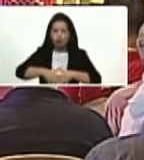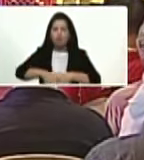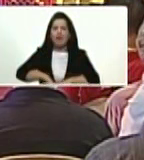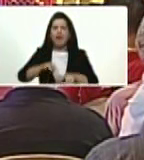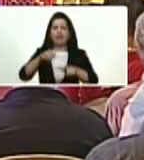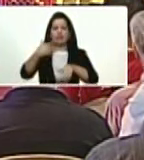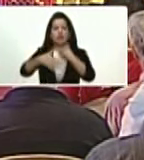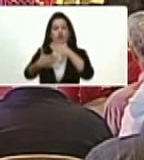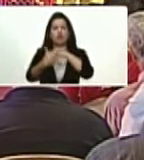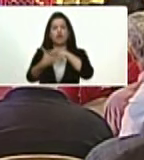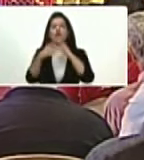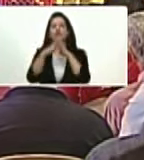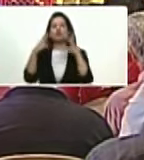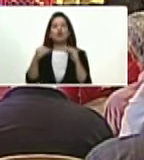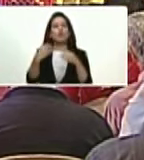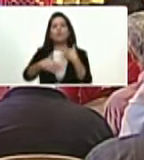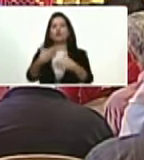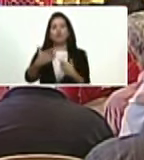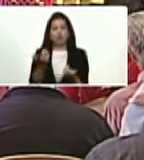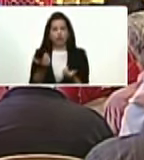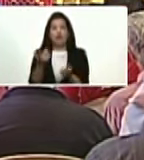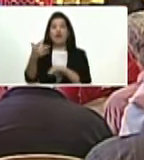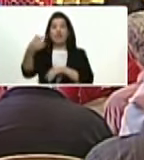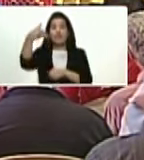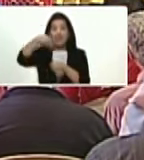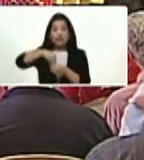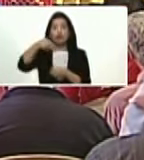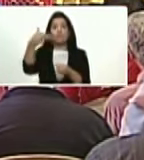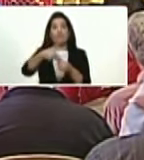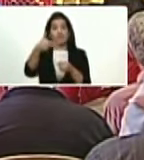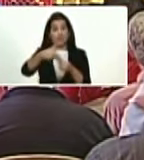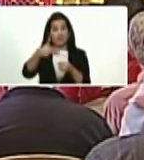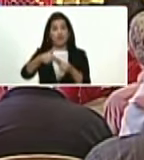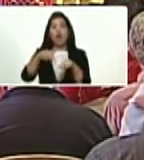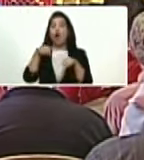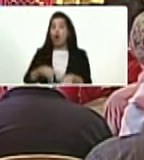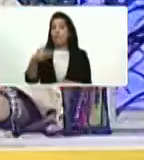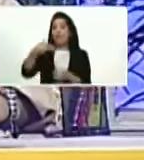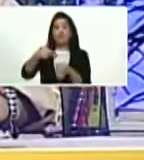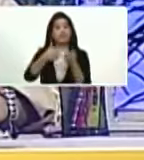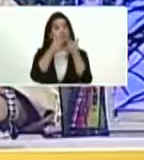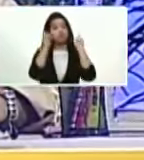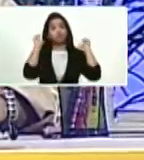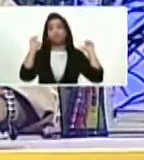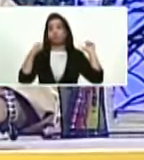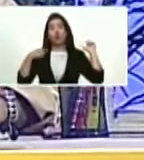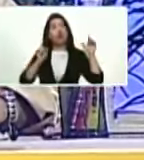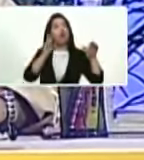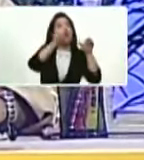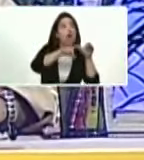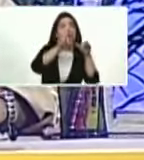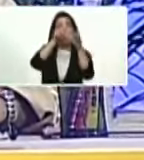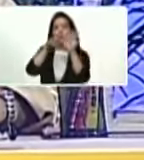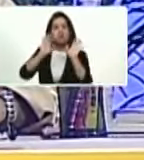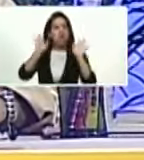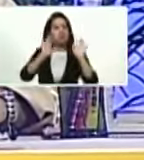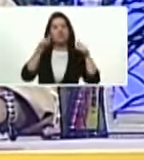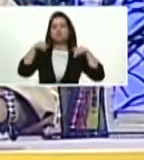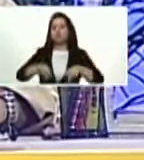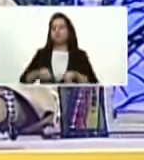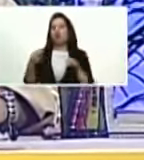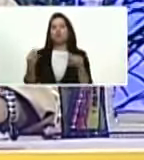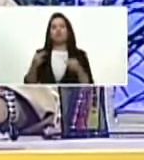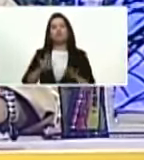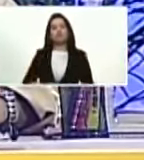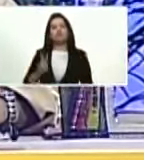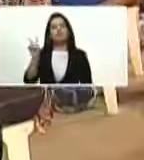y hoy PDVSA es enteramente soberana y libre, no depende de nadie para el desarrollo tecnológico interno